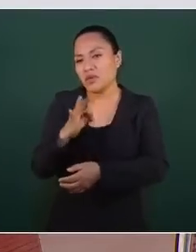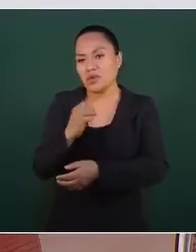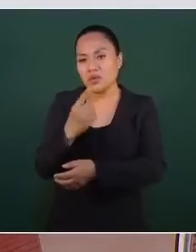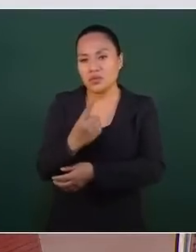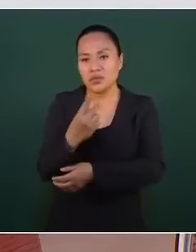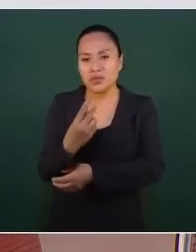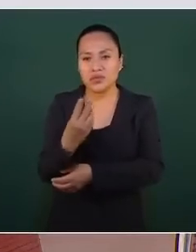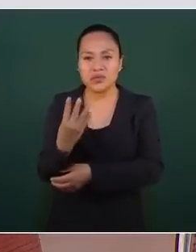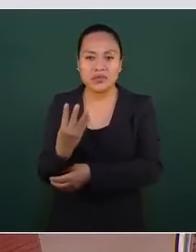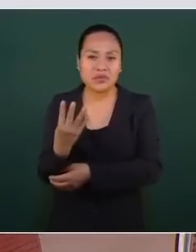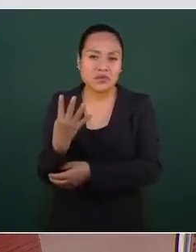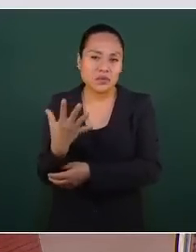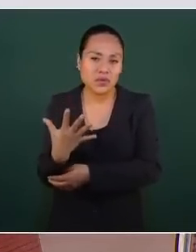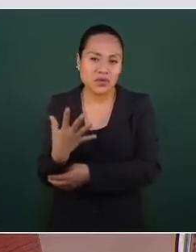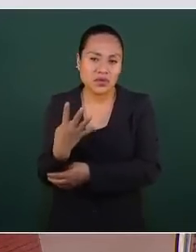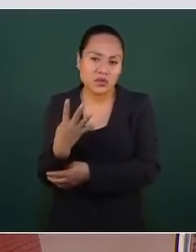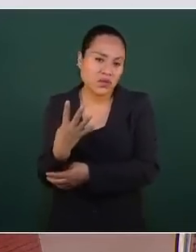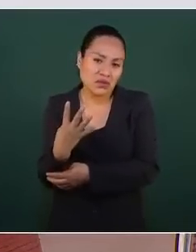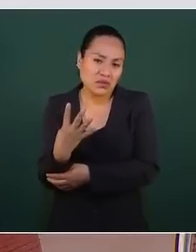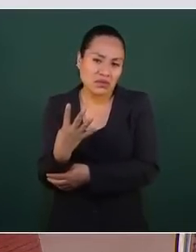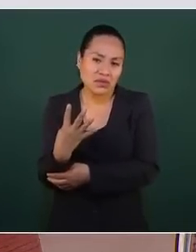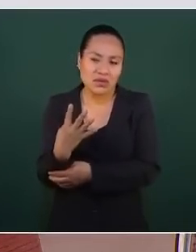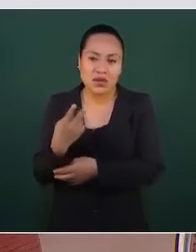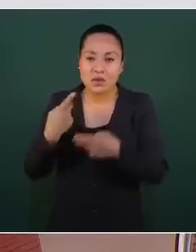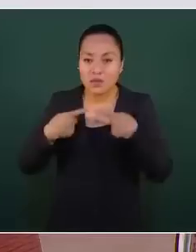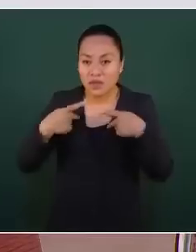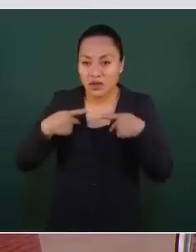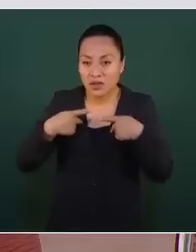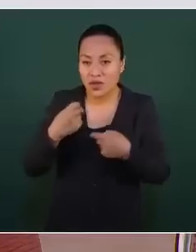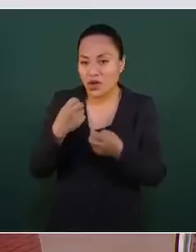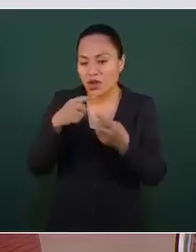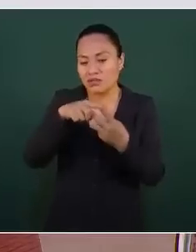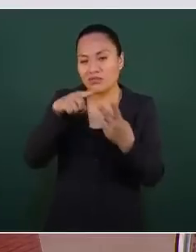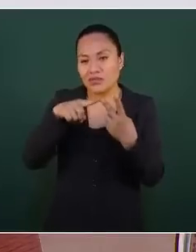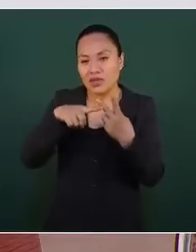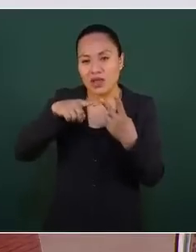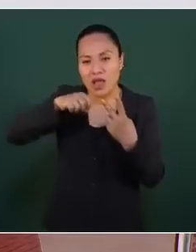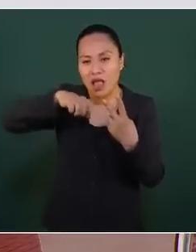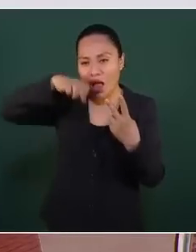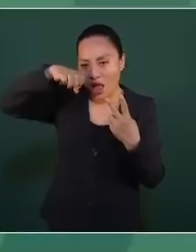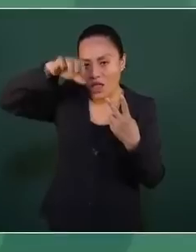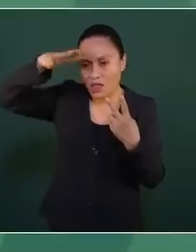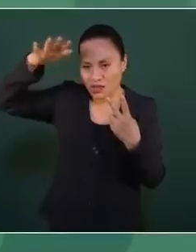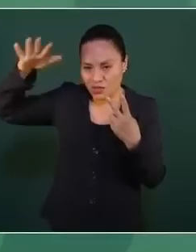ya sea 2 adultos mayores que reciben su pensión, ¿sí?